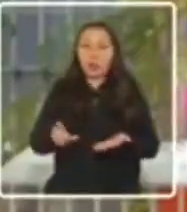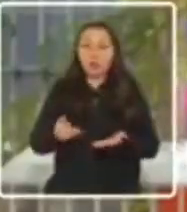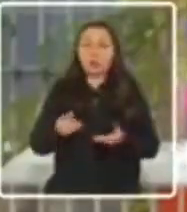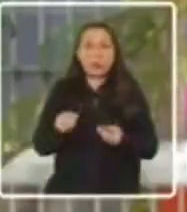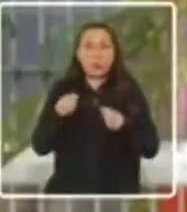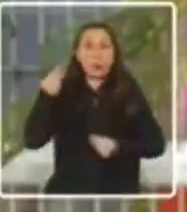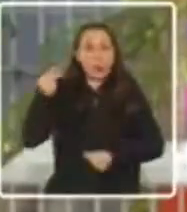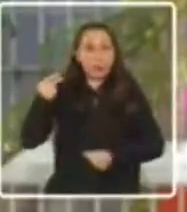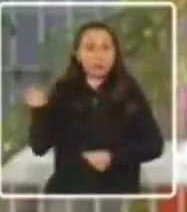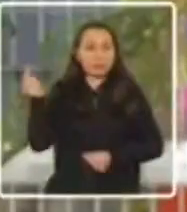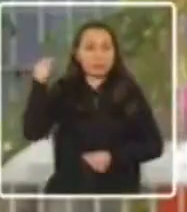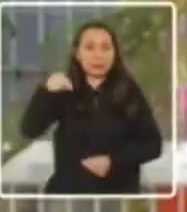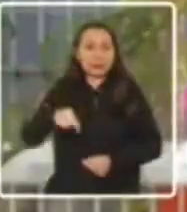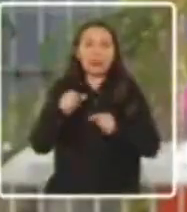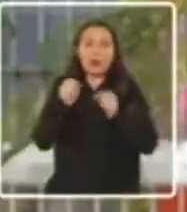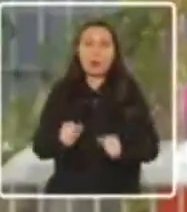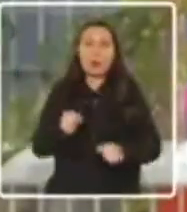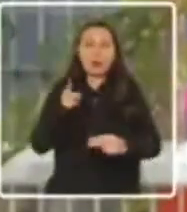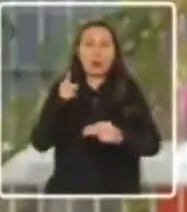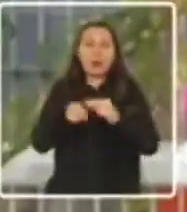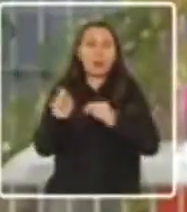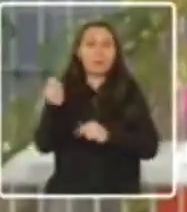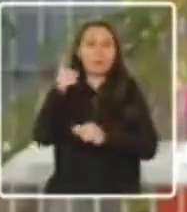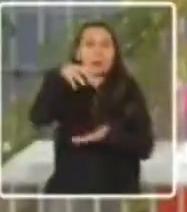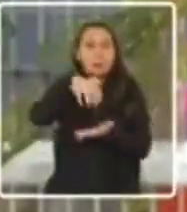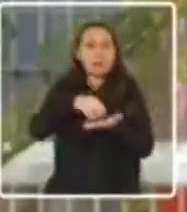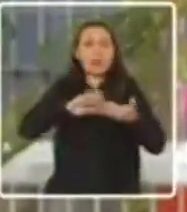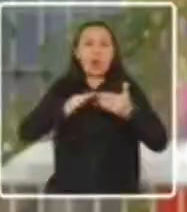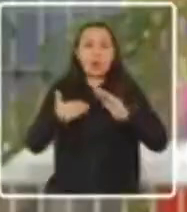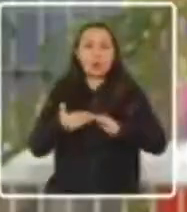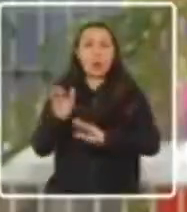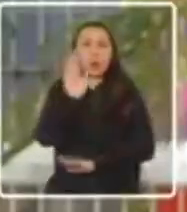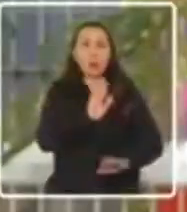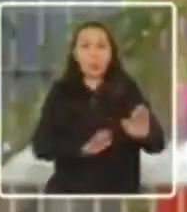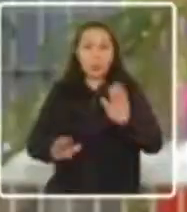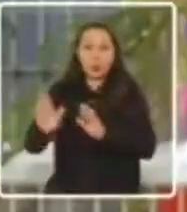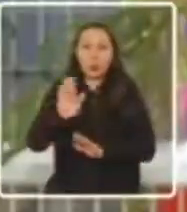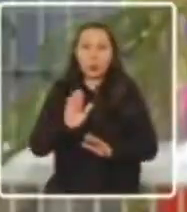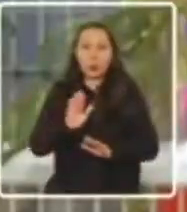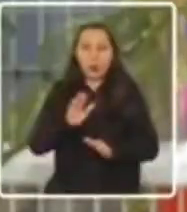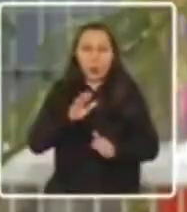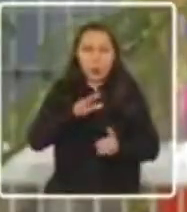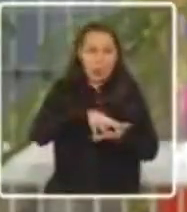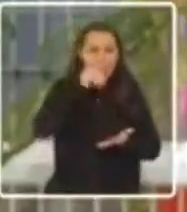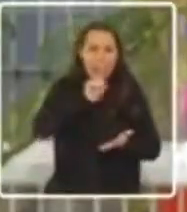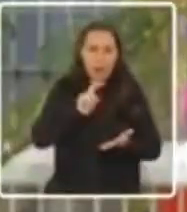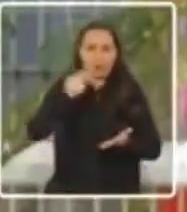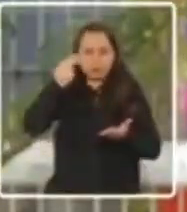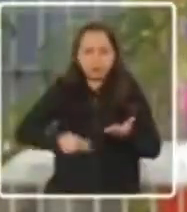una muy buena noticia, para poder inaugurar el primer centro comunitario de cuidados, no de Arica, del